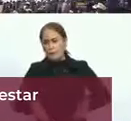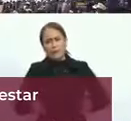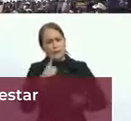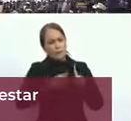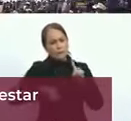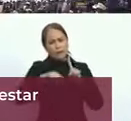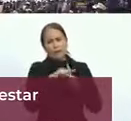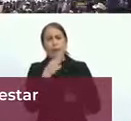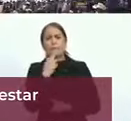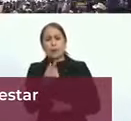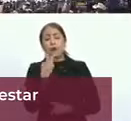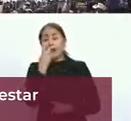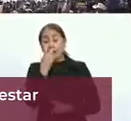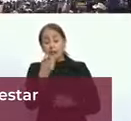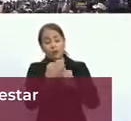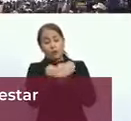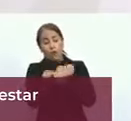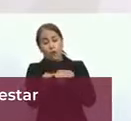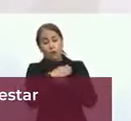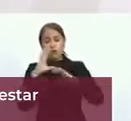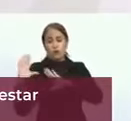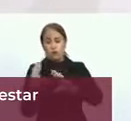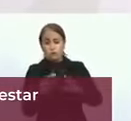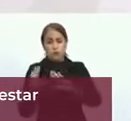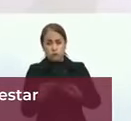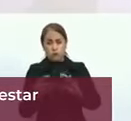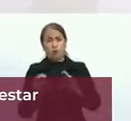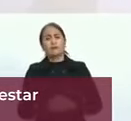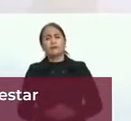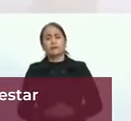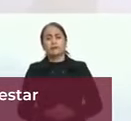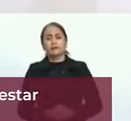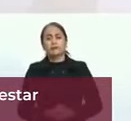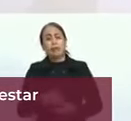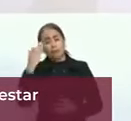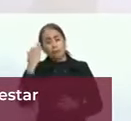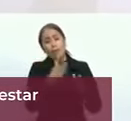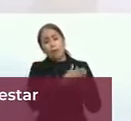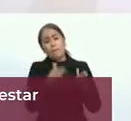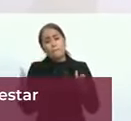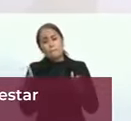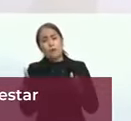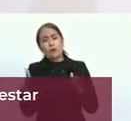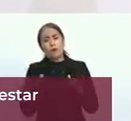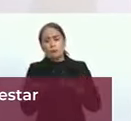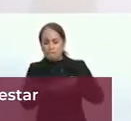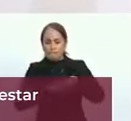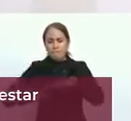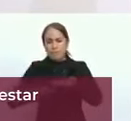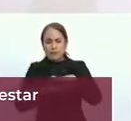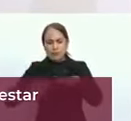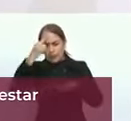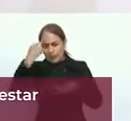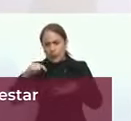diversos municipios del Estado de México, donde realizó la evaluación de programas para el bienestar en esa entidad. Nuestra titular, la maestra Leticia